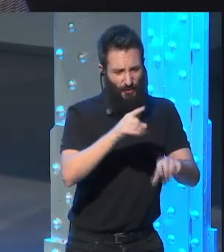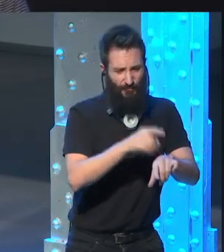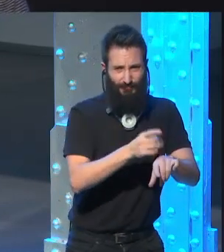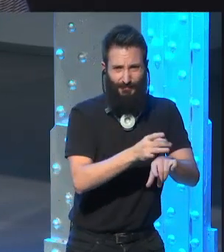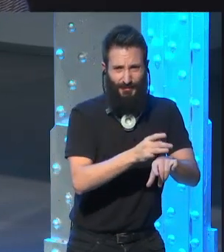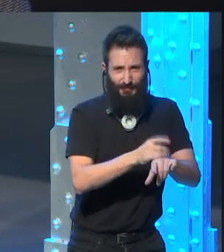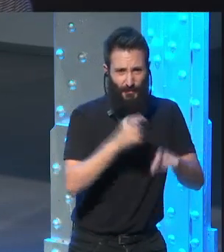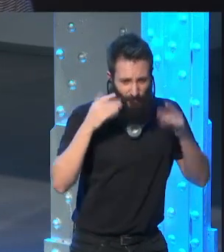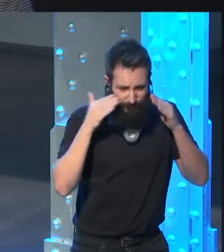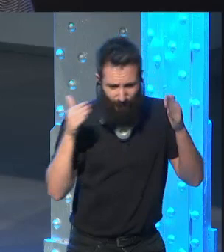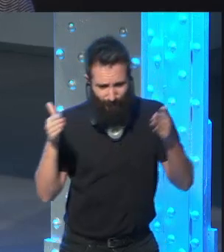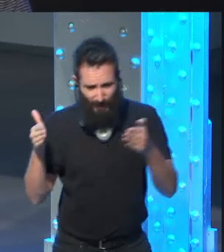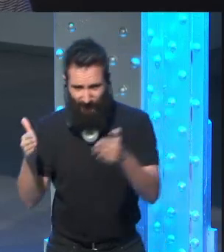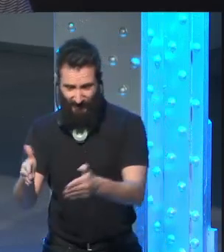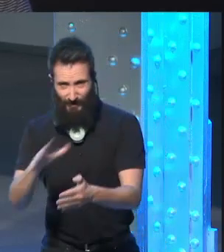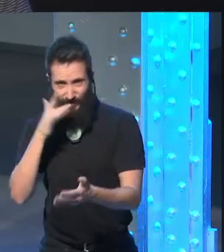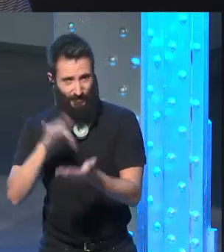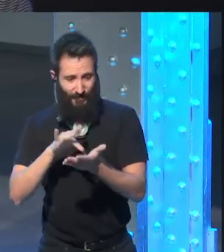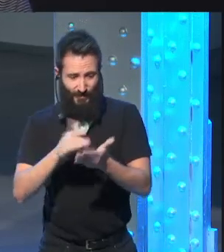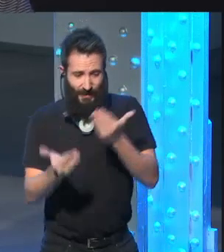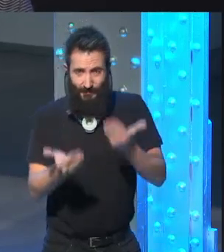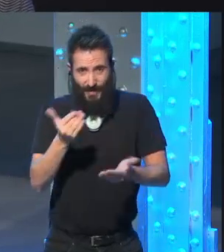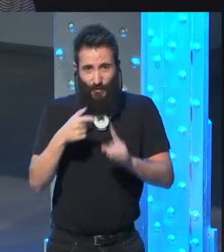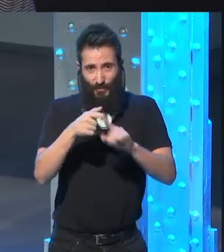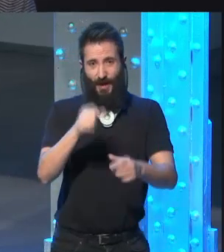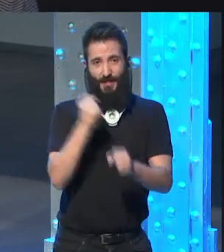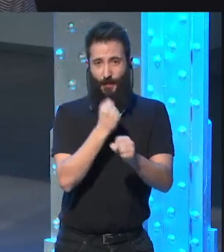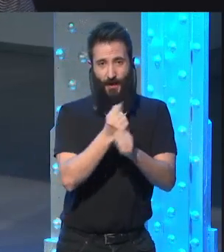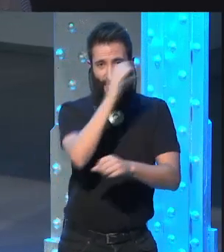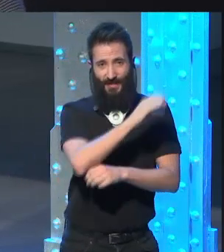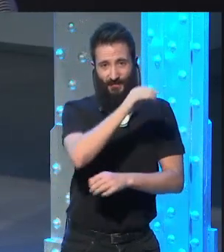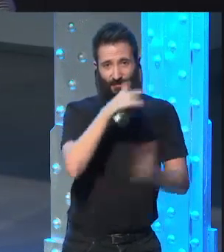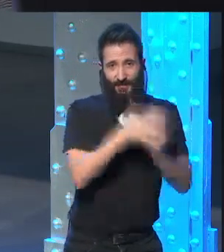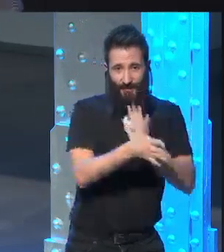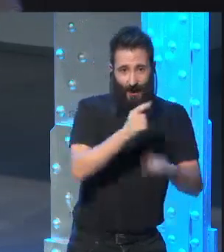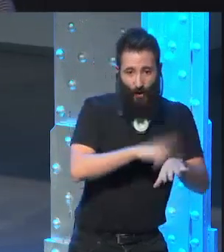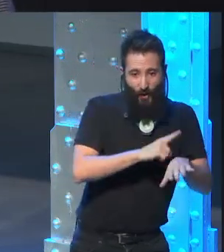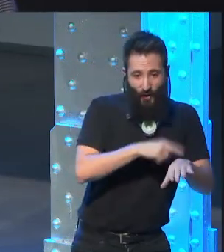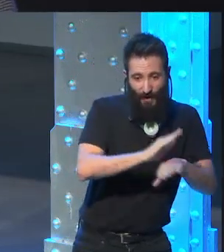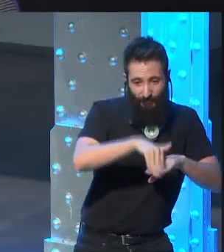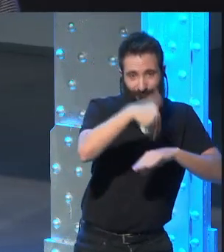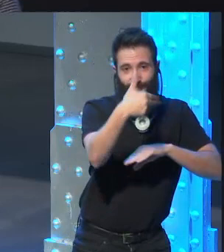para... Digamos que no está valorada en la carrera científica este esfuerzo fuera